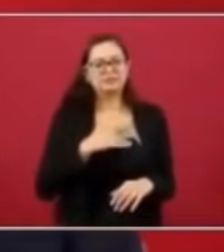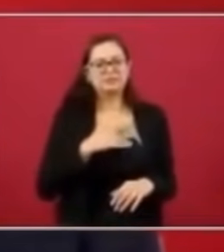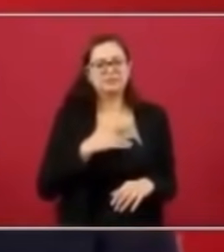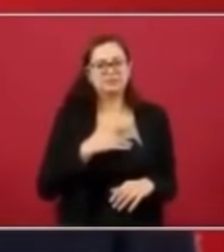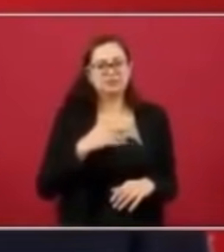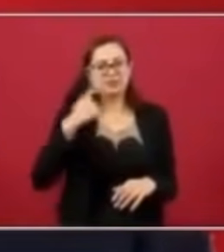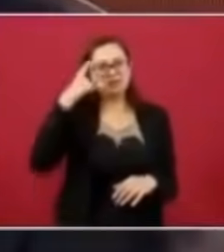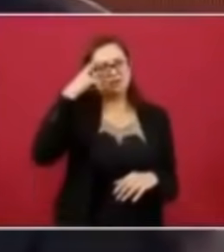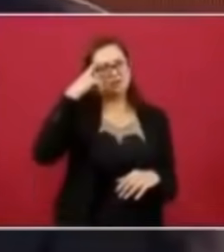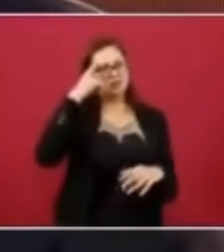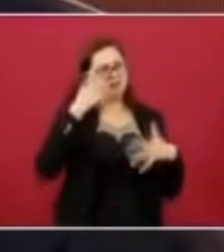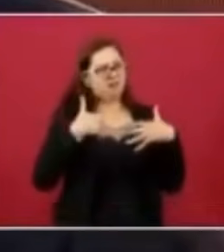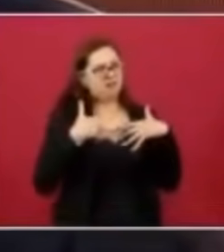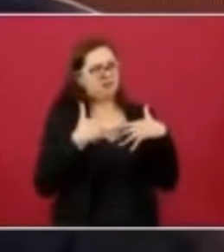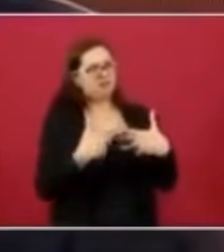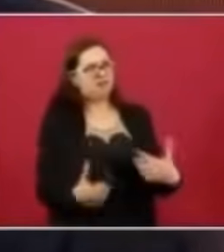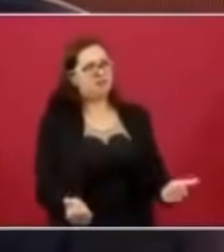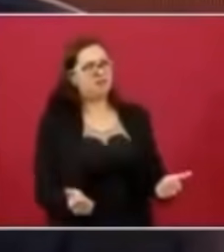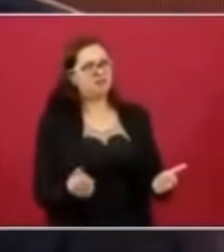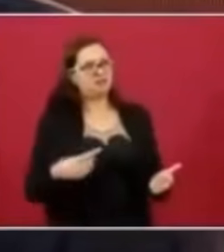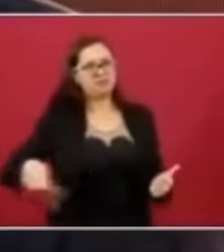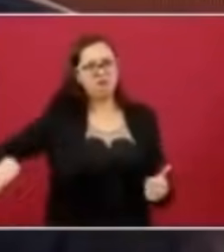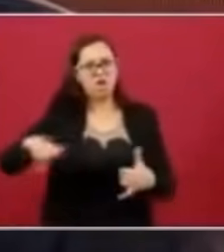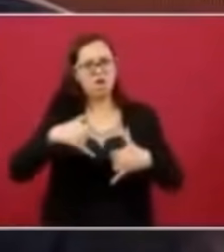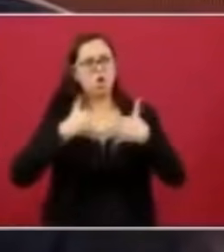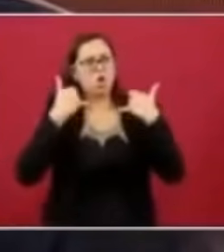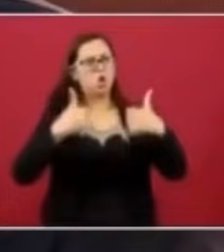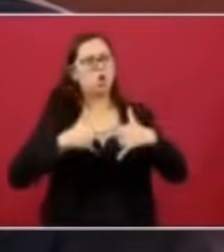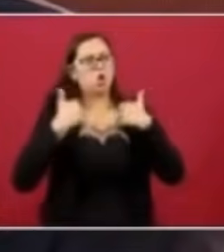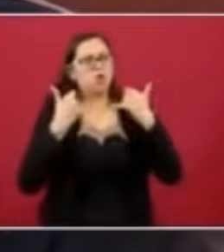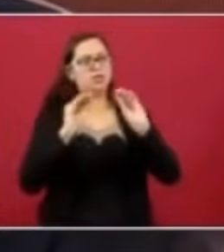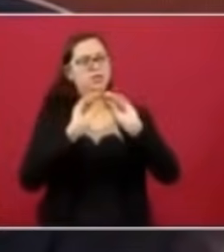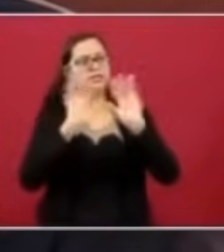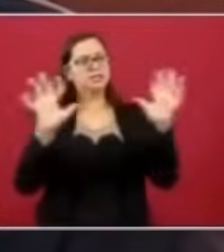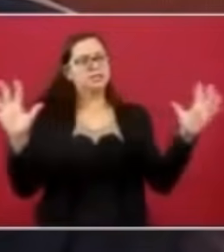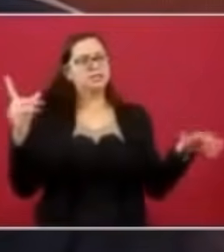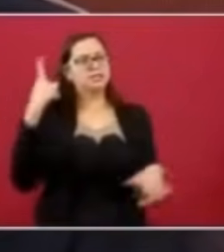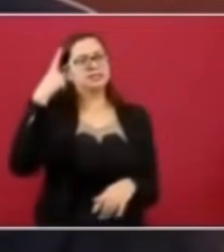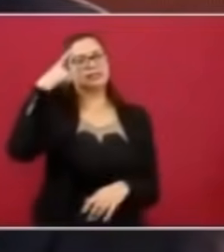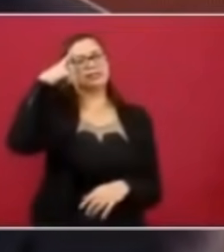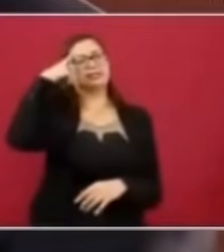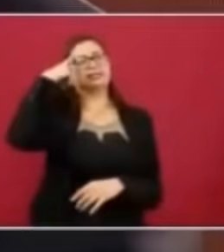crear conciencia en los jóvenes para